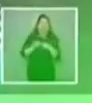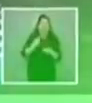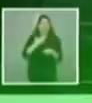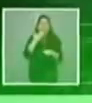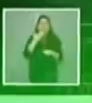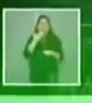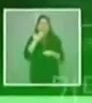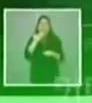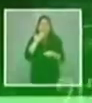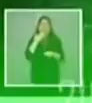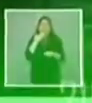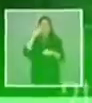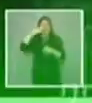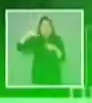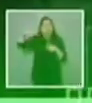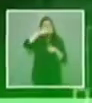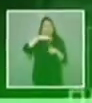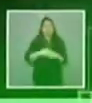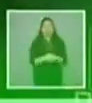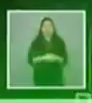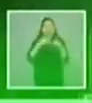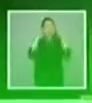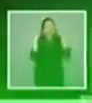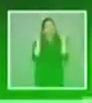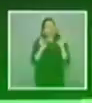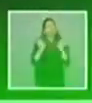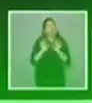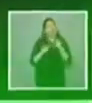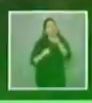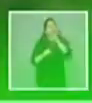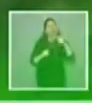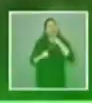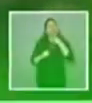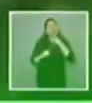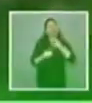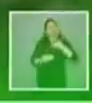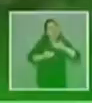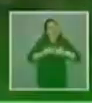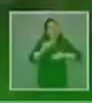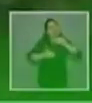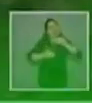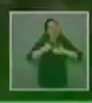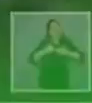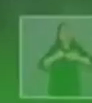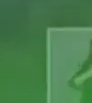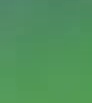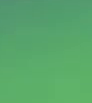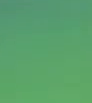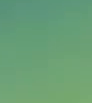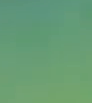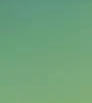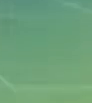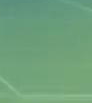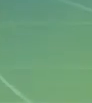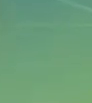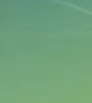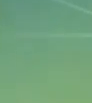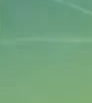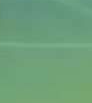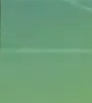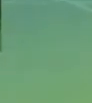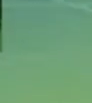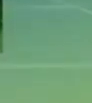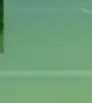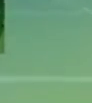sea compostable y que no dañe el medio ambiente. Entonces estamos trabajando con nuevos materiales y siempre usando esta cadena, este concepto